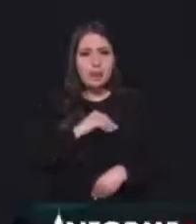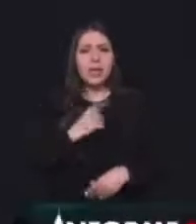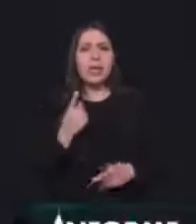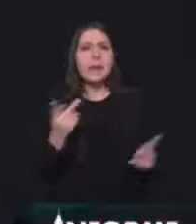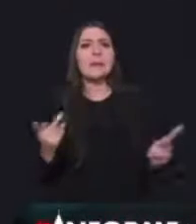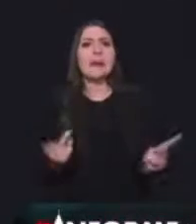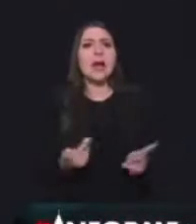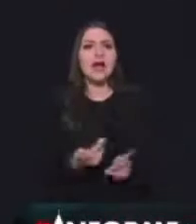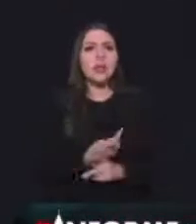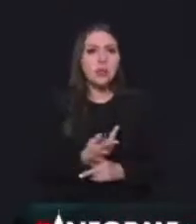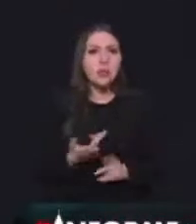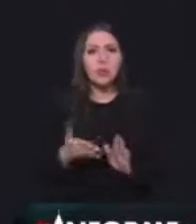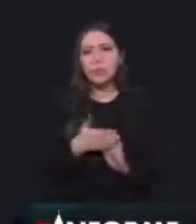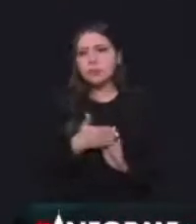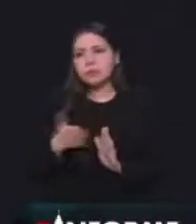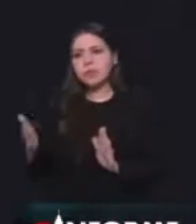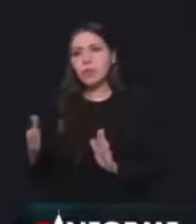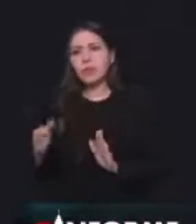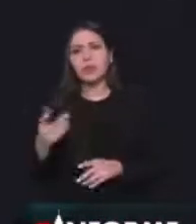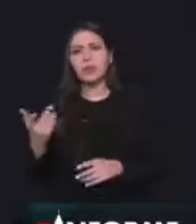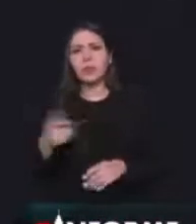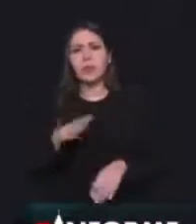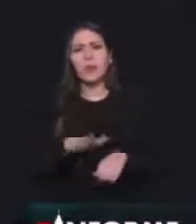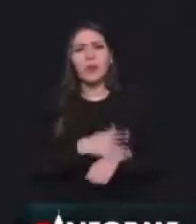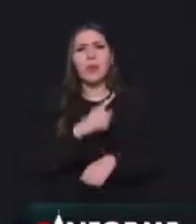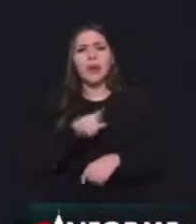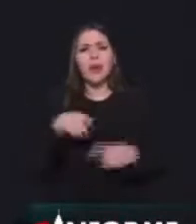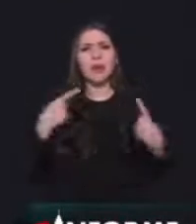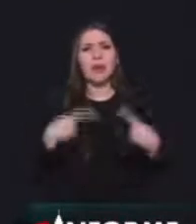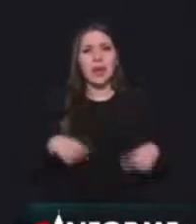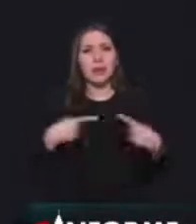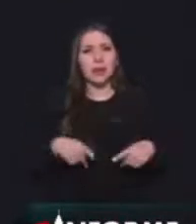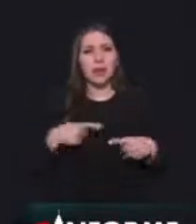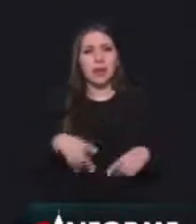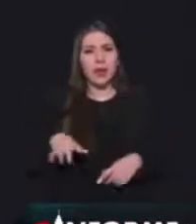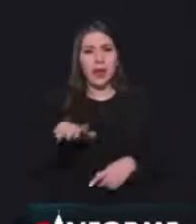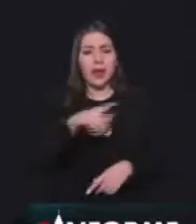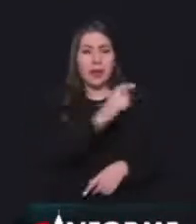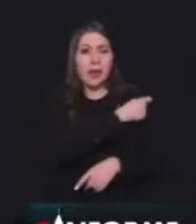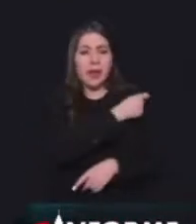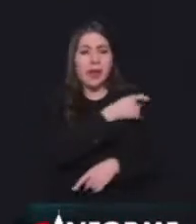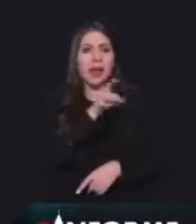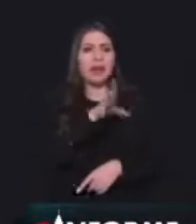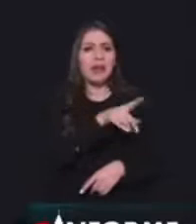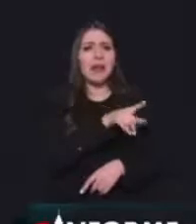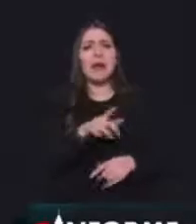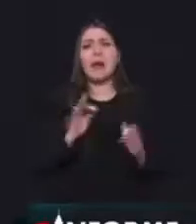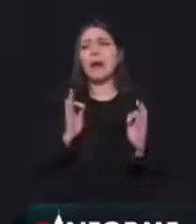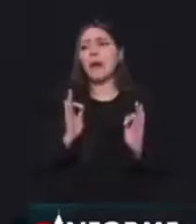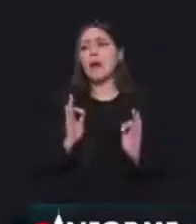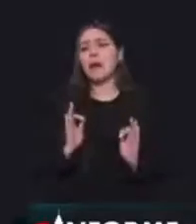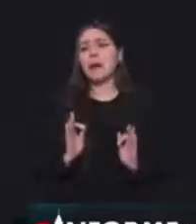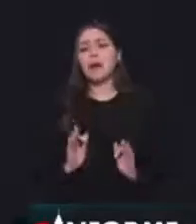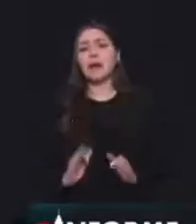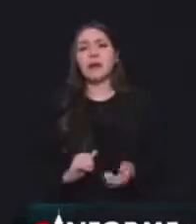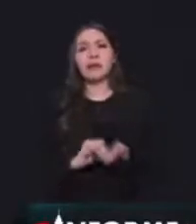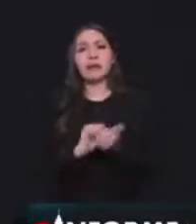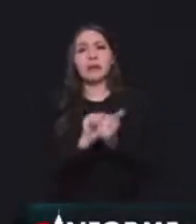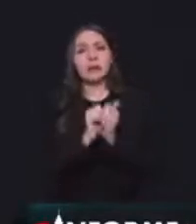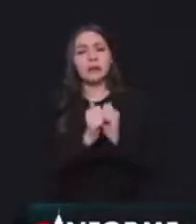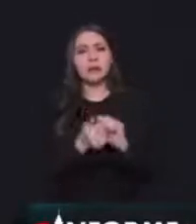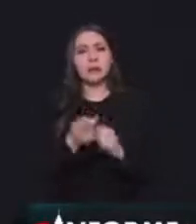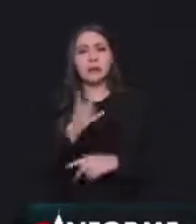viendo un relajamiento de las medidas en las personas que ya están vacunadas y en su entorno, que está generando situaciones de